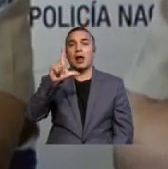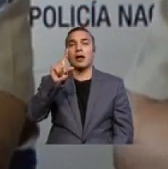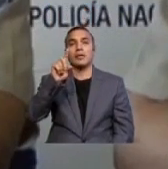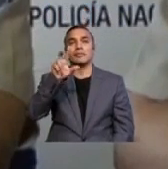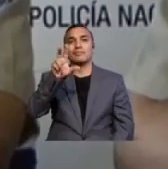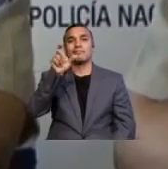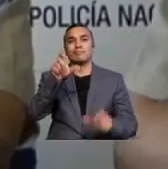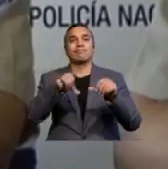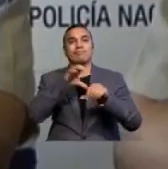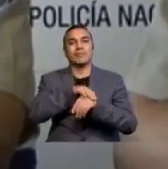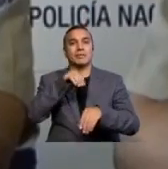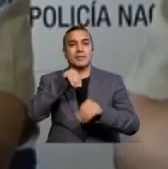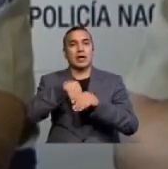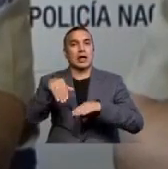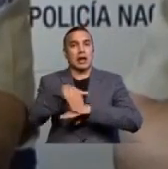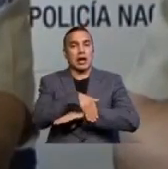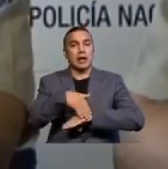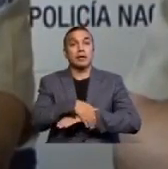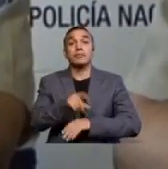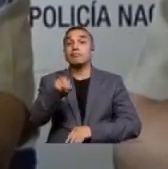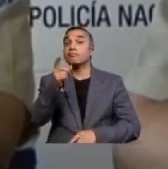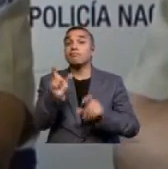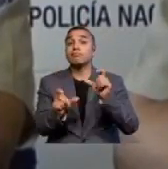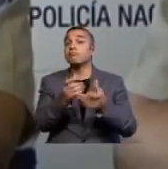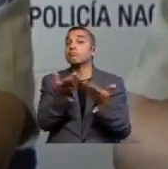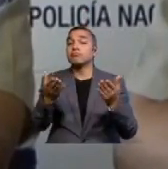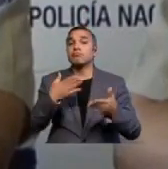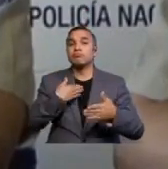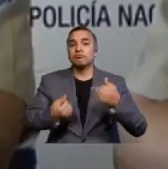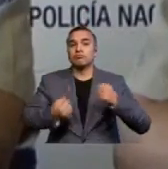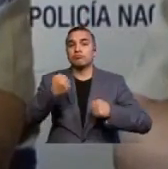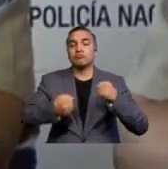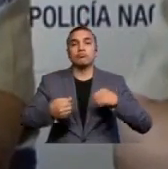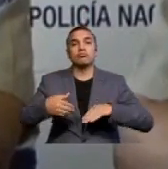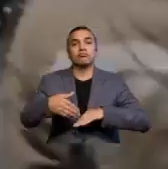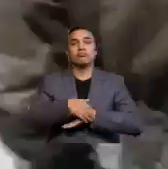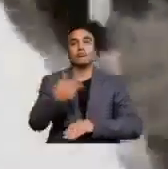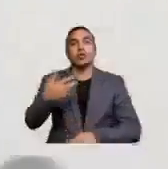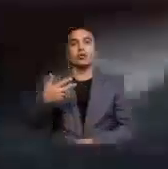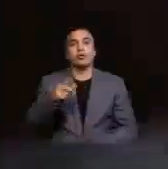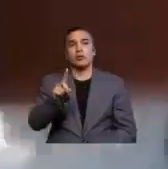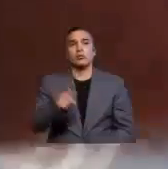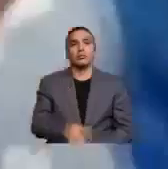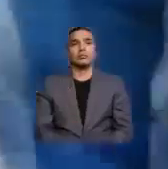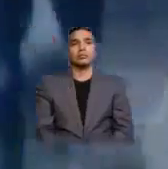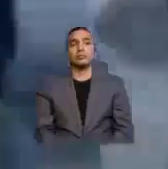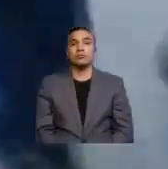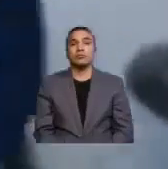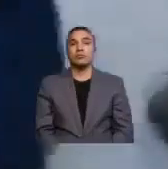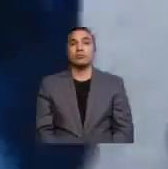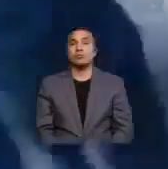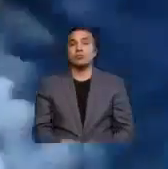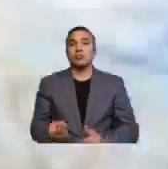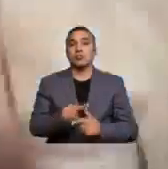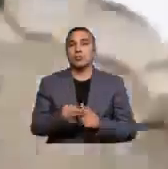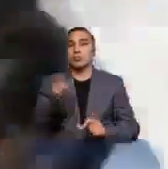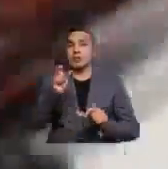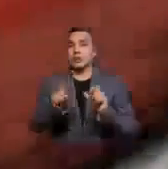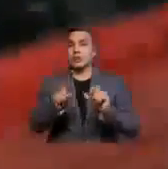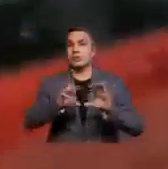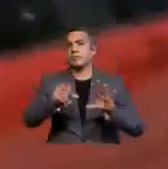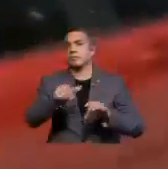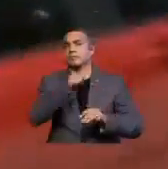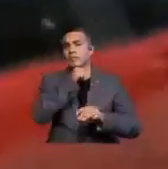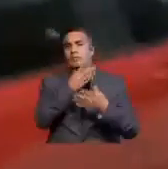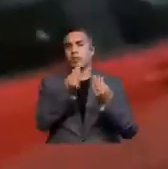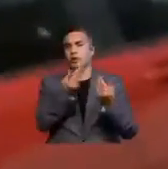3 individuos, los mismos que se encontraban en un vehículo marca Chevrolet Aveo Emotion. Un arma de fuego, una moto y prendas de sus víctimas se encontraron